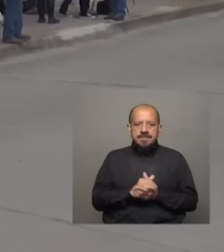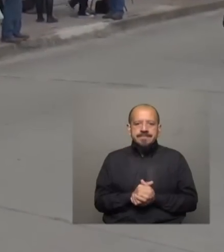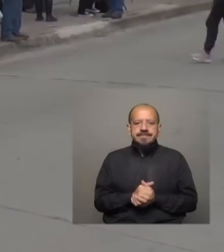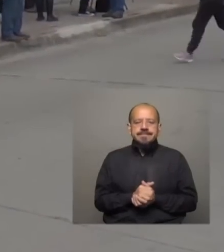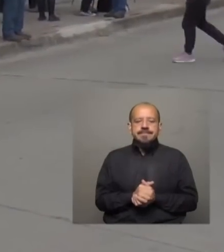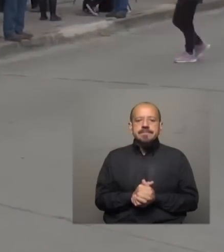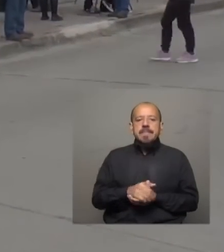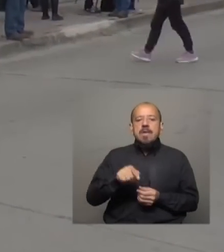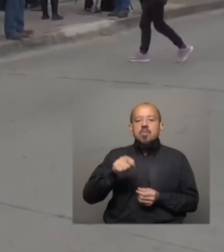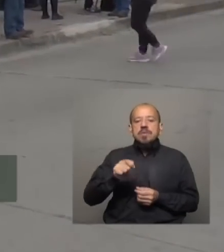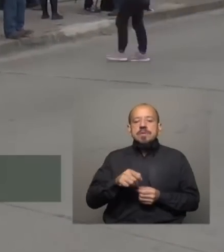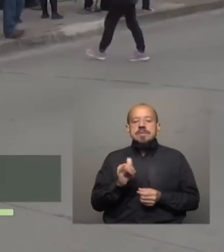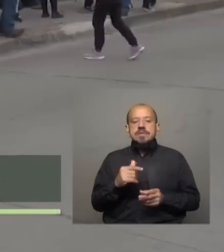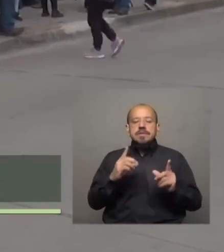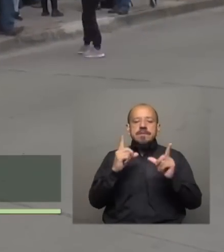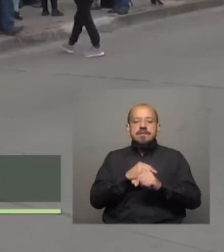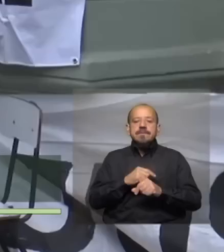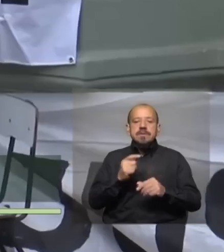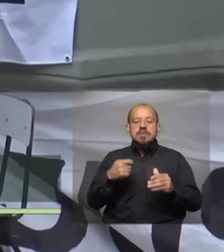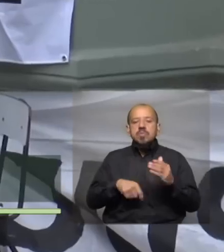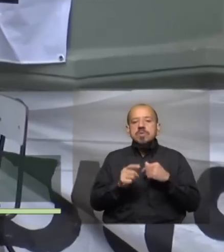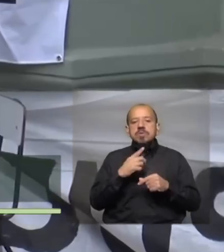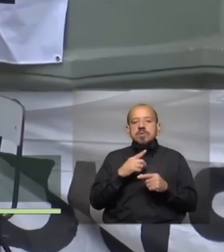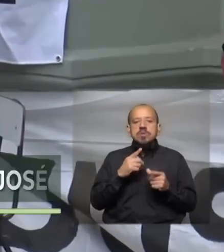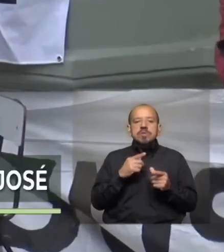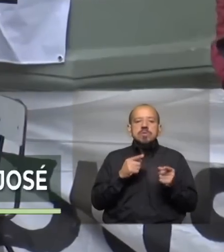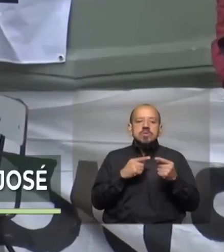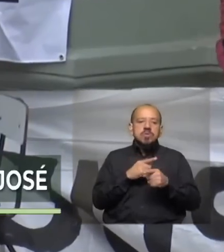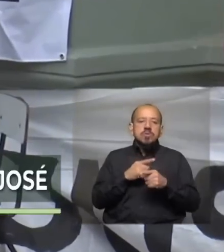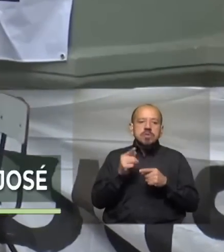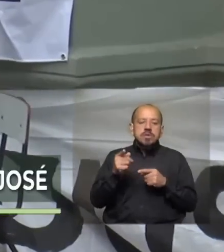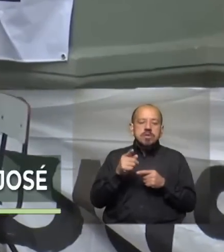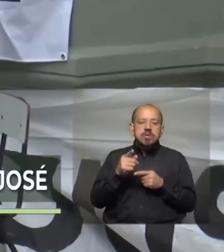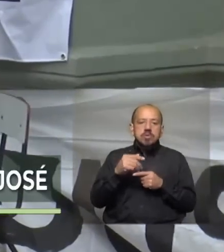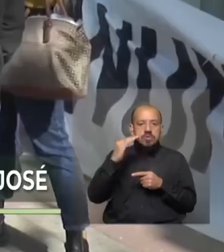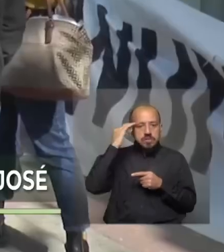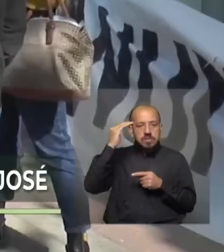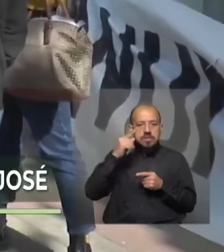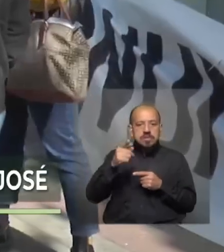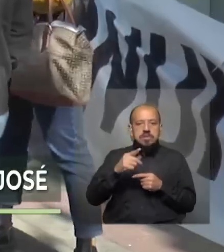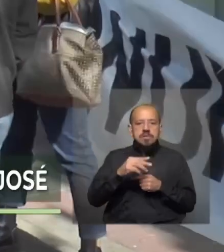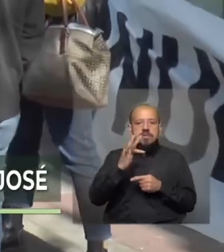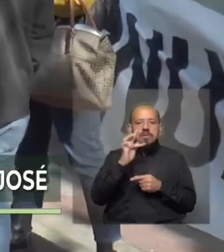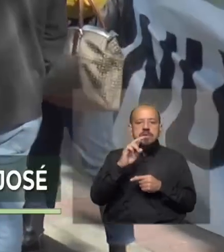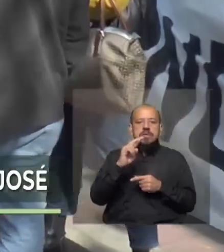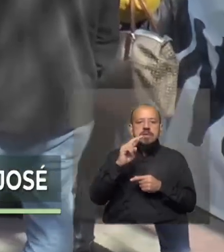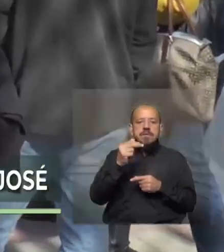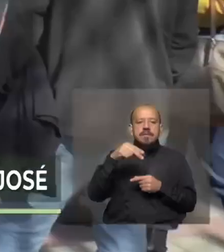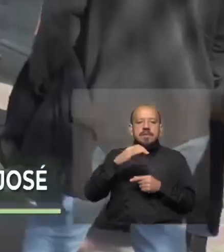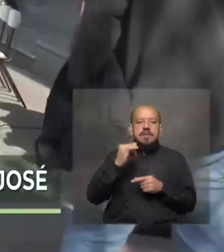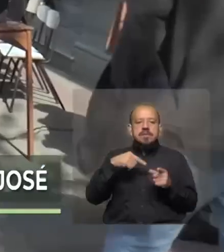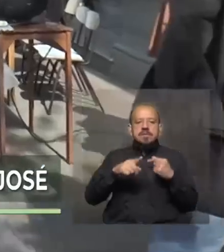la justicia culminó las audiencias del juicio oral y público contra los militares retirados rubens Francia y Francisco